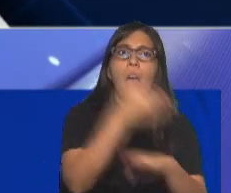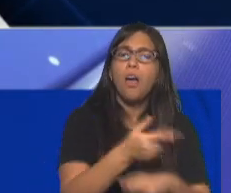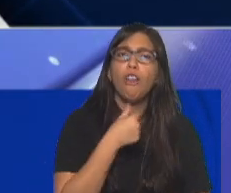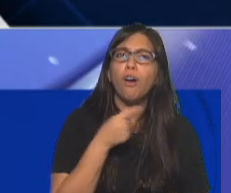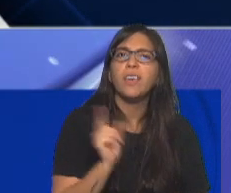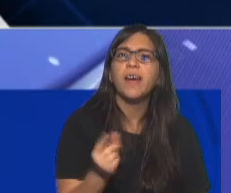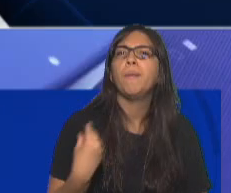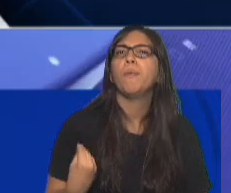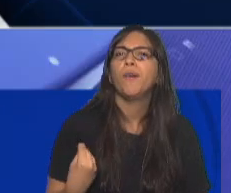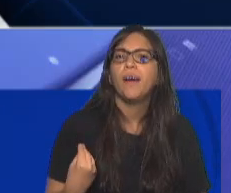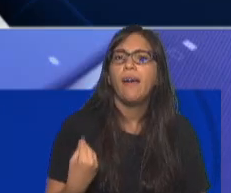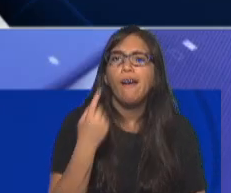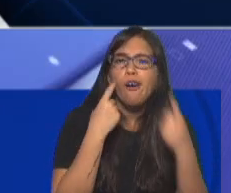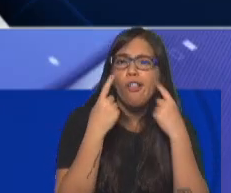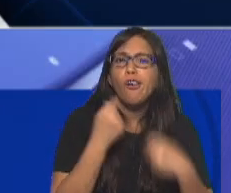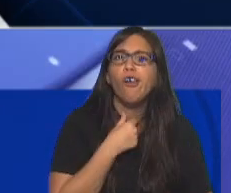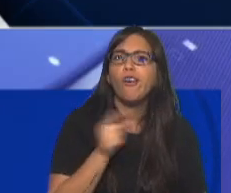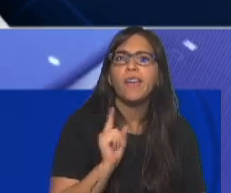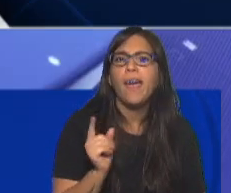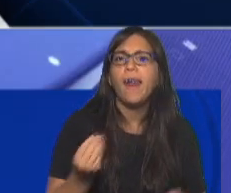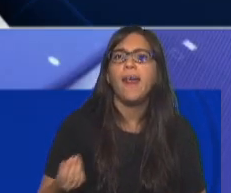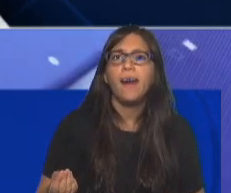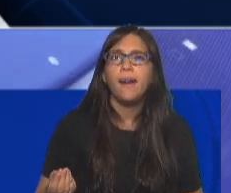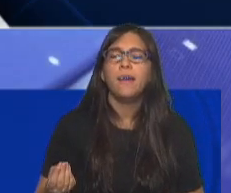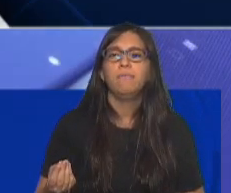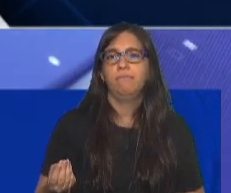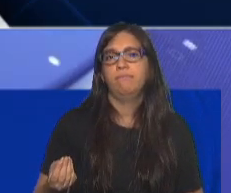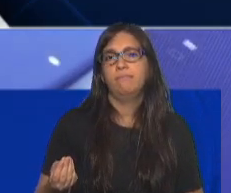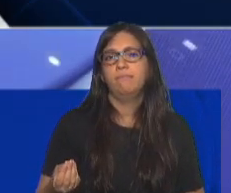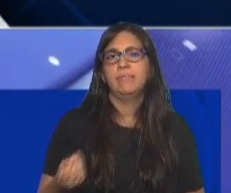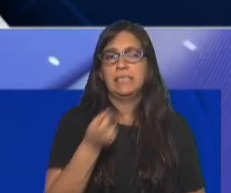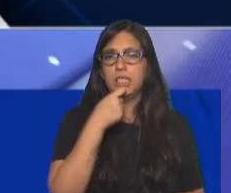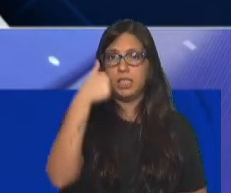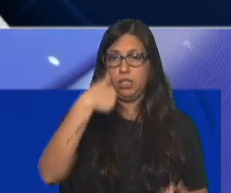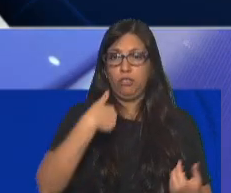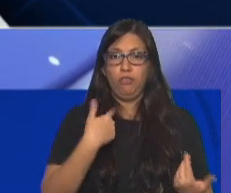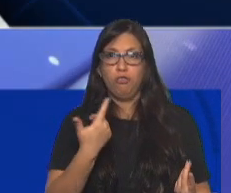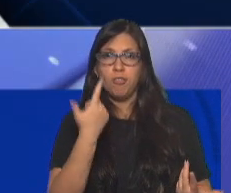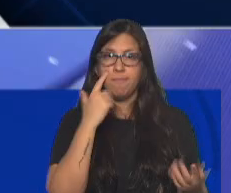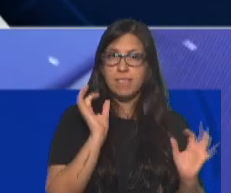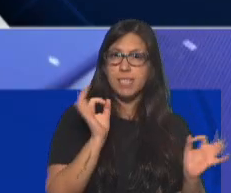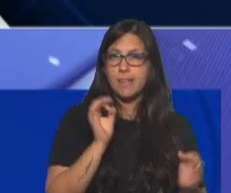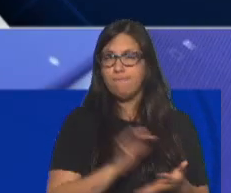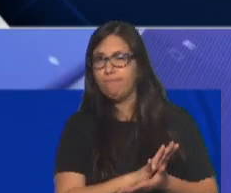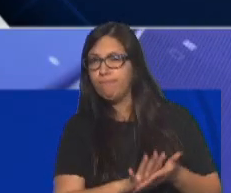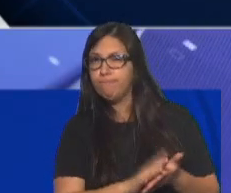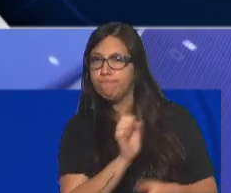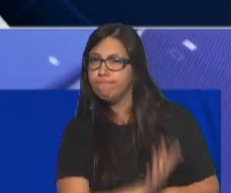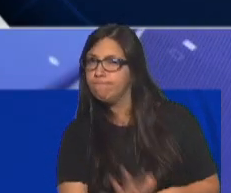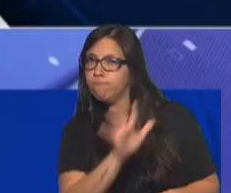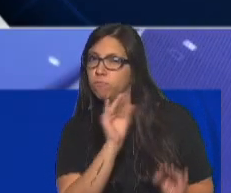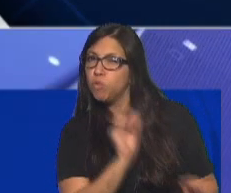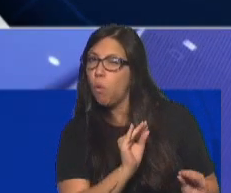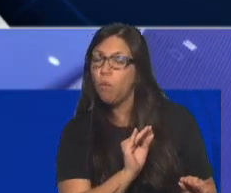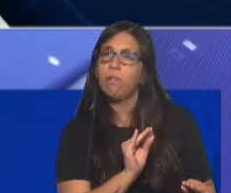fondos sean revisados bueno no quieren no quiere ser auditado el que está sucio aseguró el presidente había señalado lo mismo